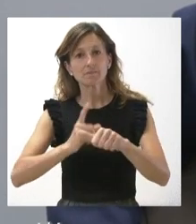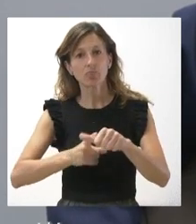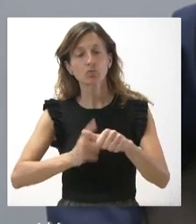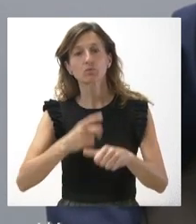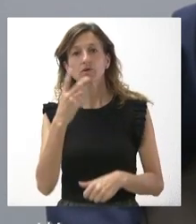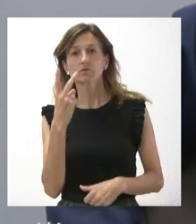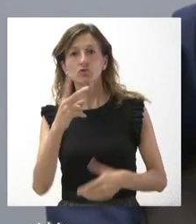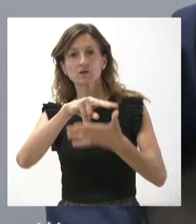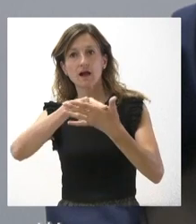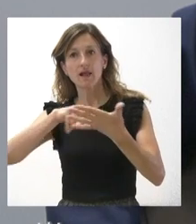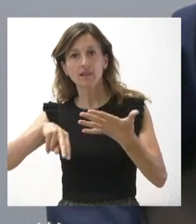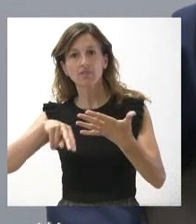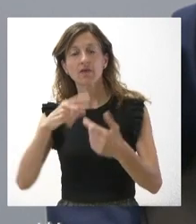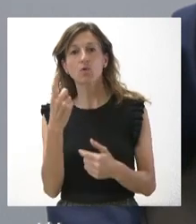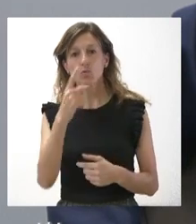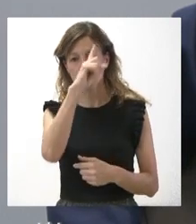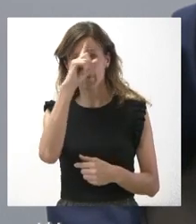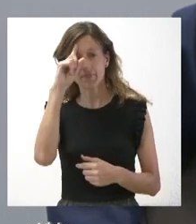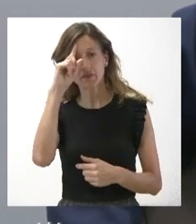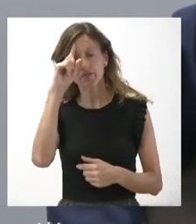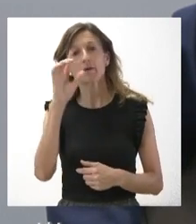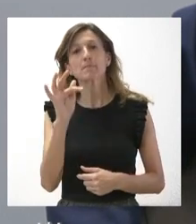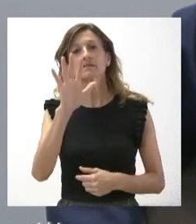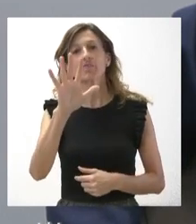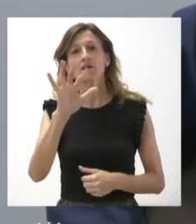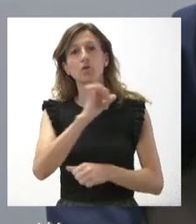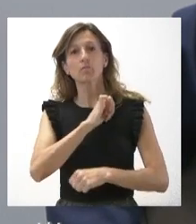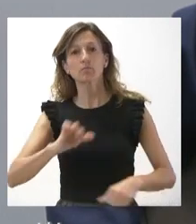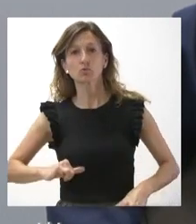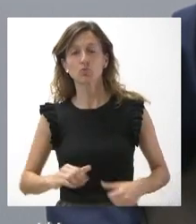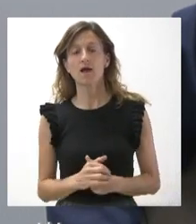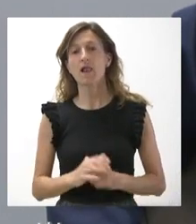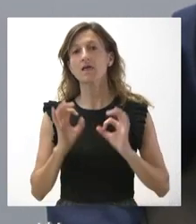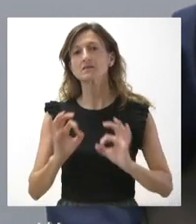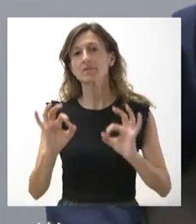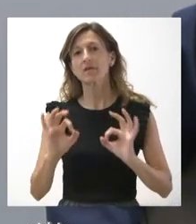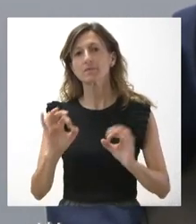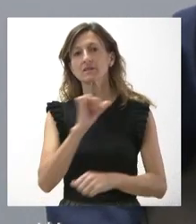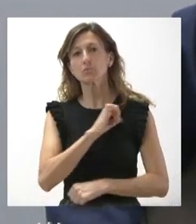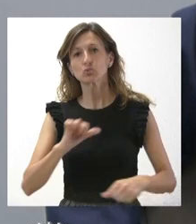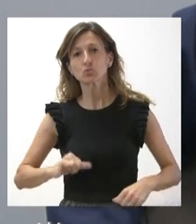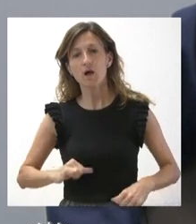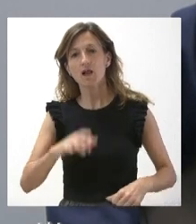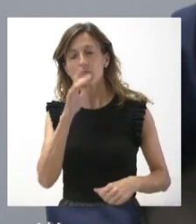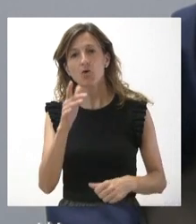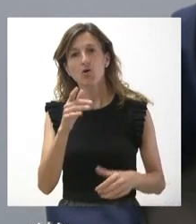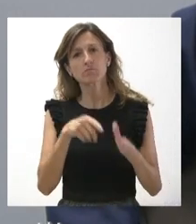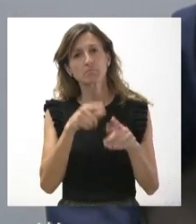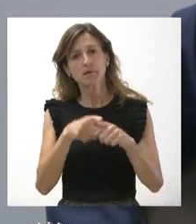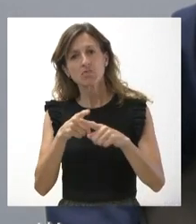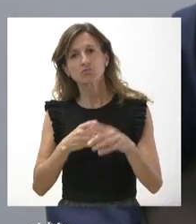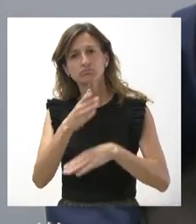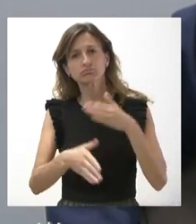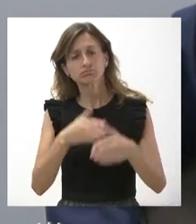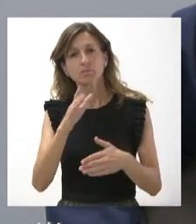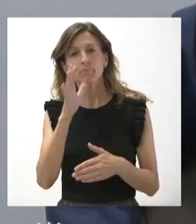2 en Galicia, 1 en Madrid y 5 en Portugal. Especialmente en Portugal, con una importante dotación de medios en ese incendio